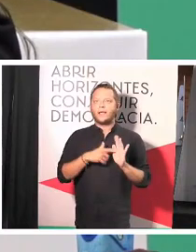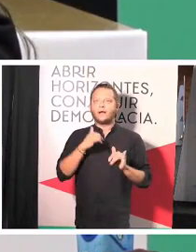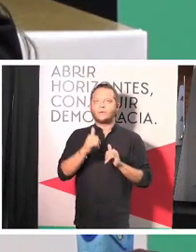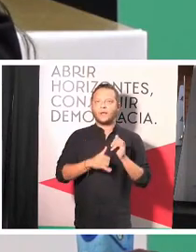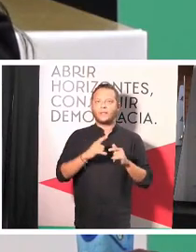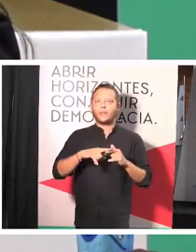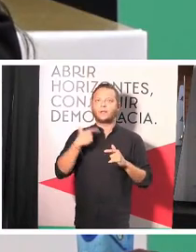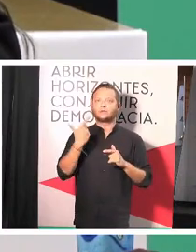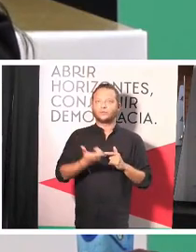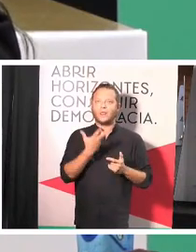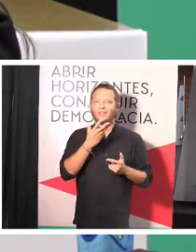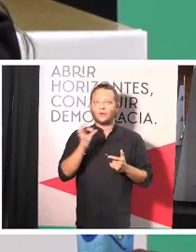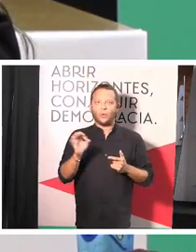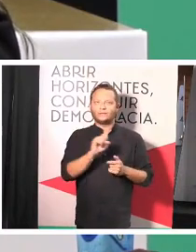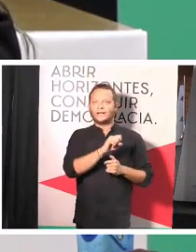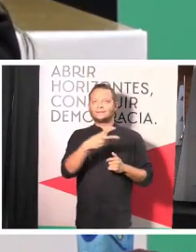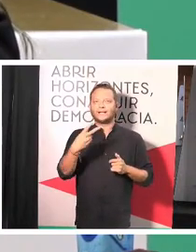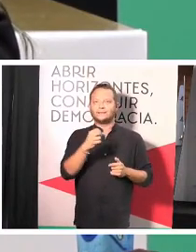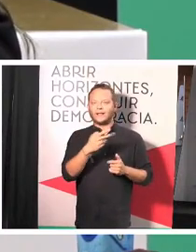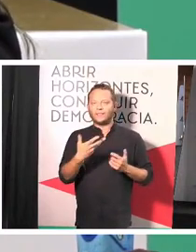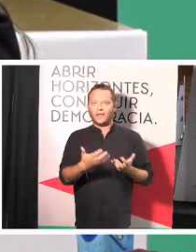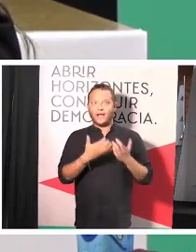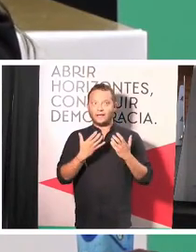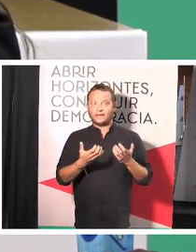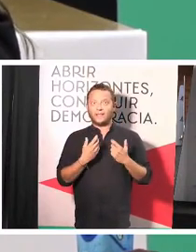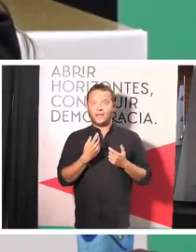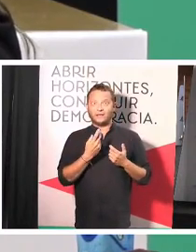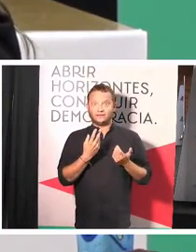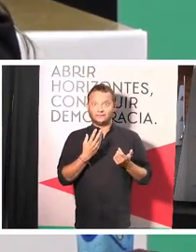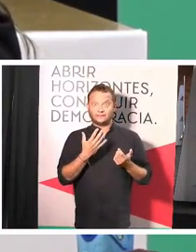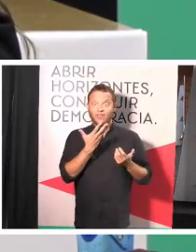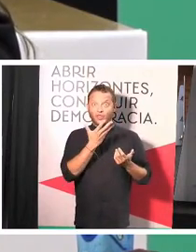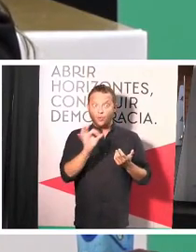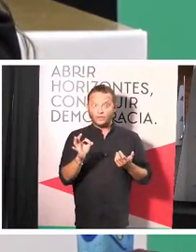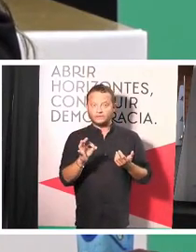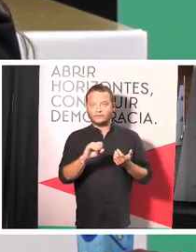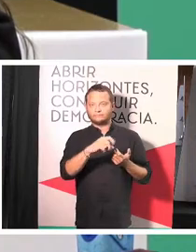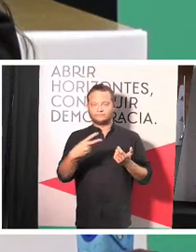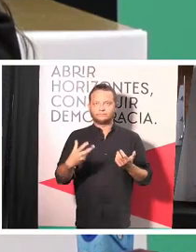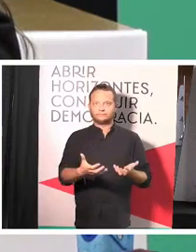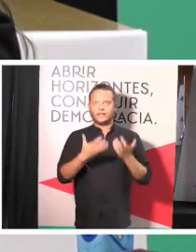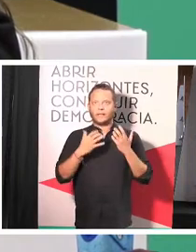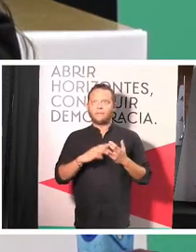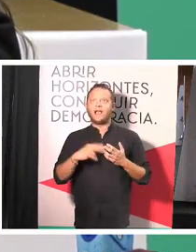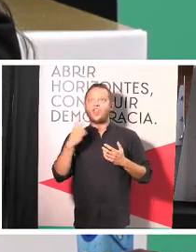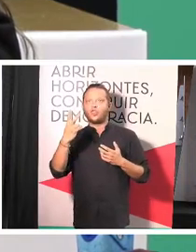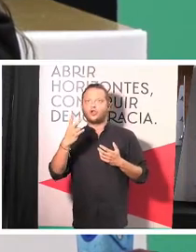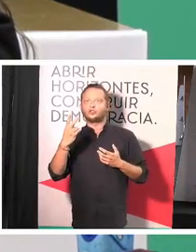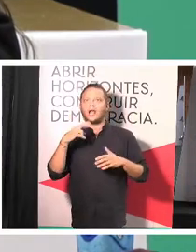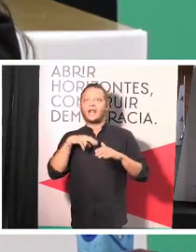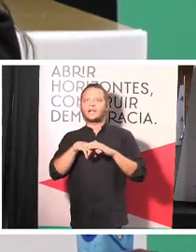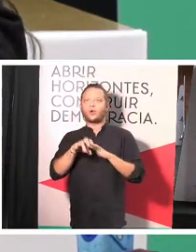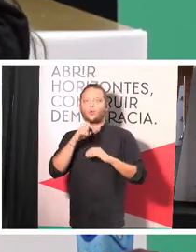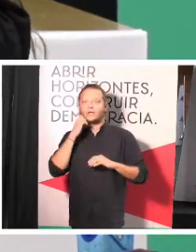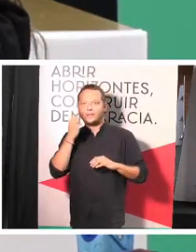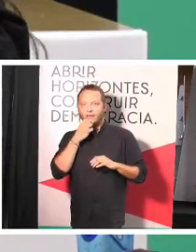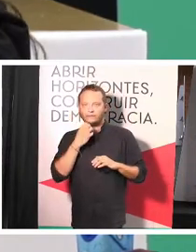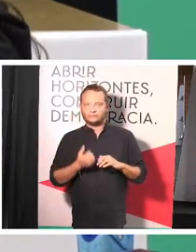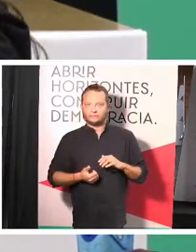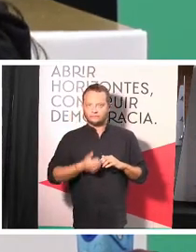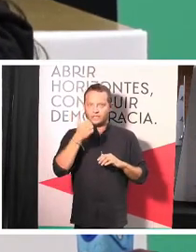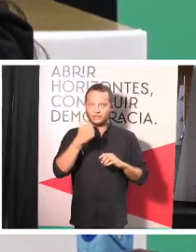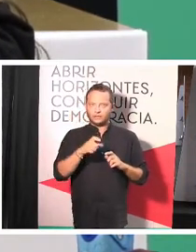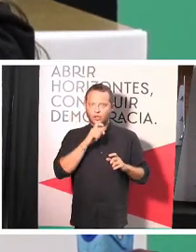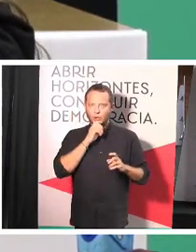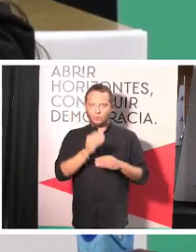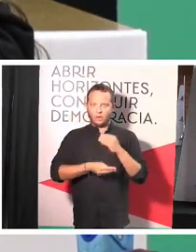que ha llegado después de 50 sentencias ganadas frente a dos recurridas actualmente, ¿no? ha habido una sofisticación